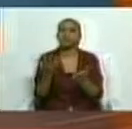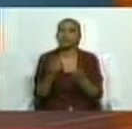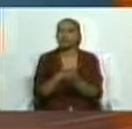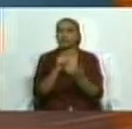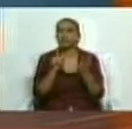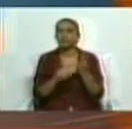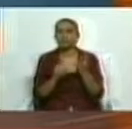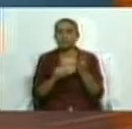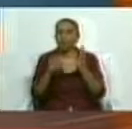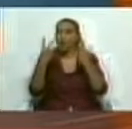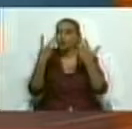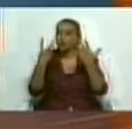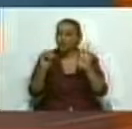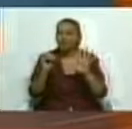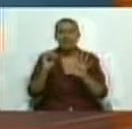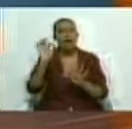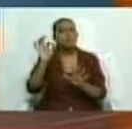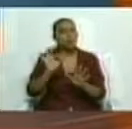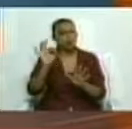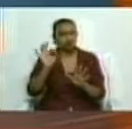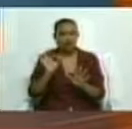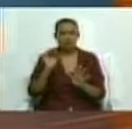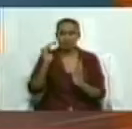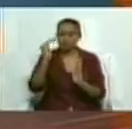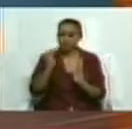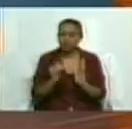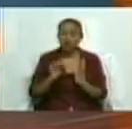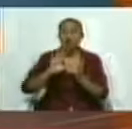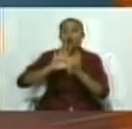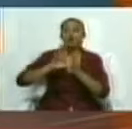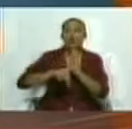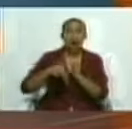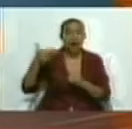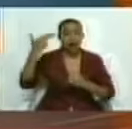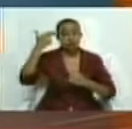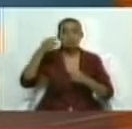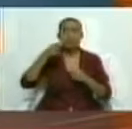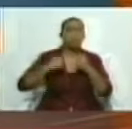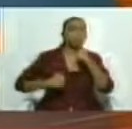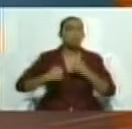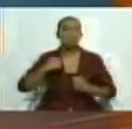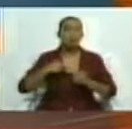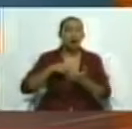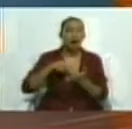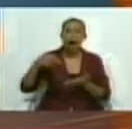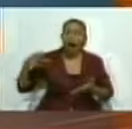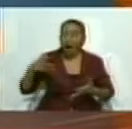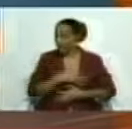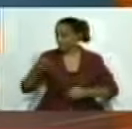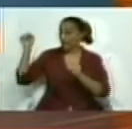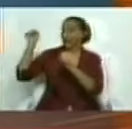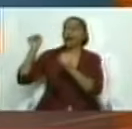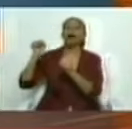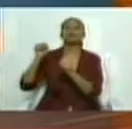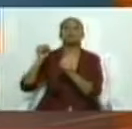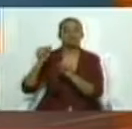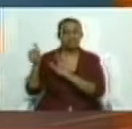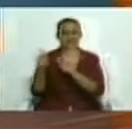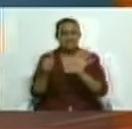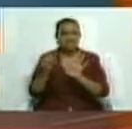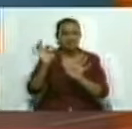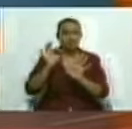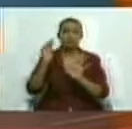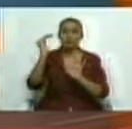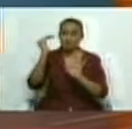un 80% los robos agravados han disminuido un 77 por el porte